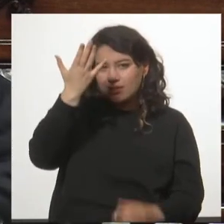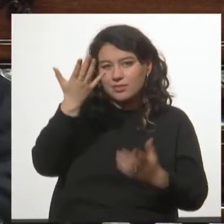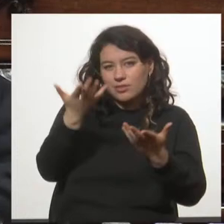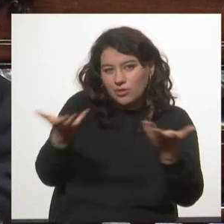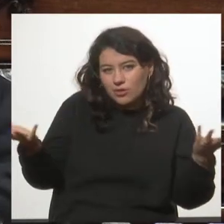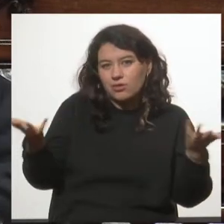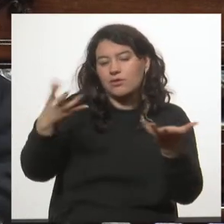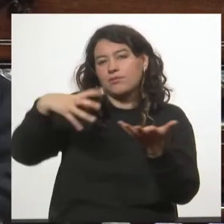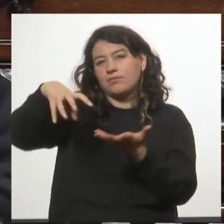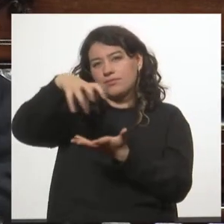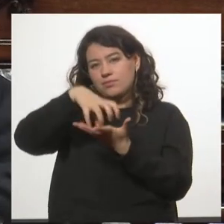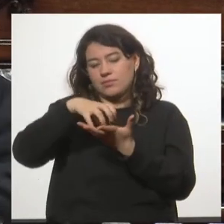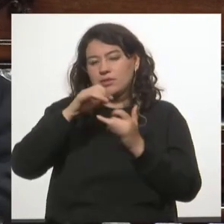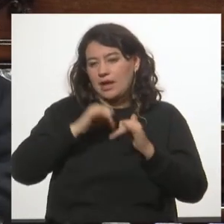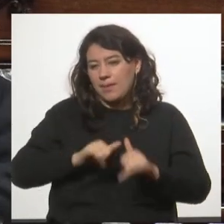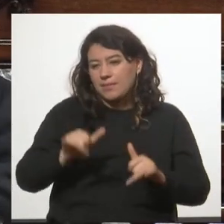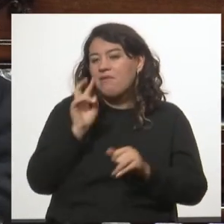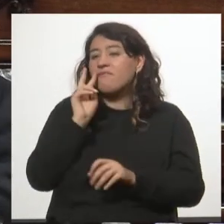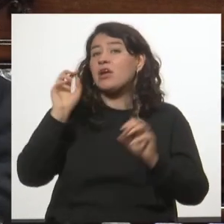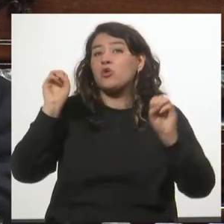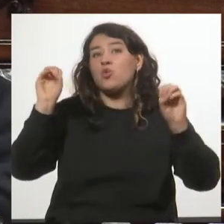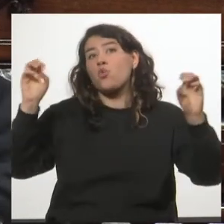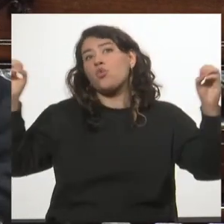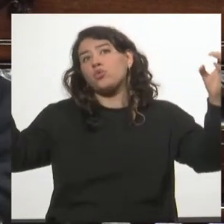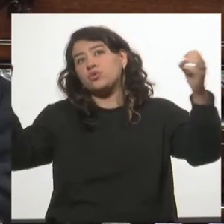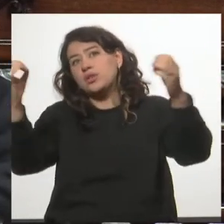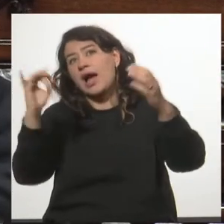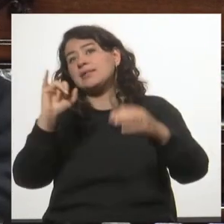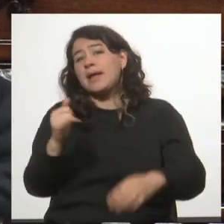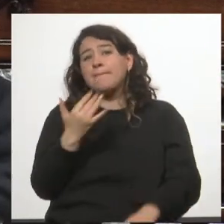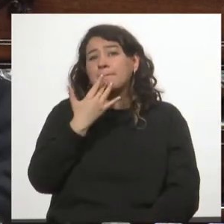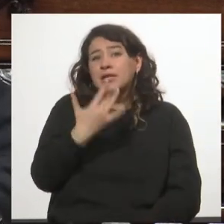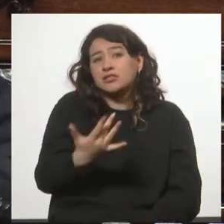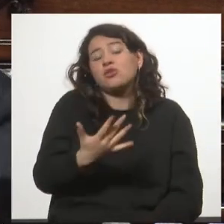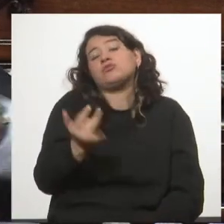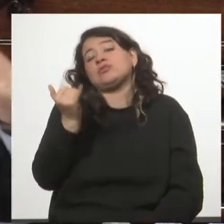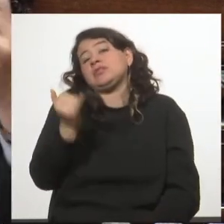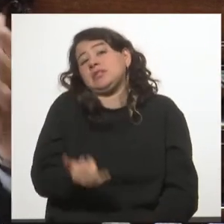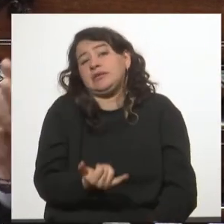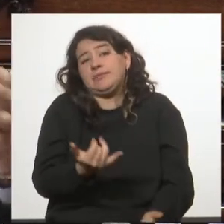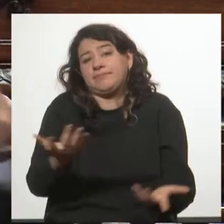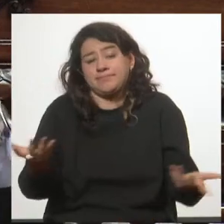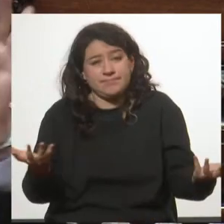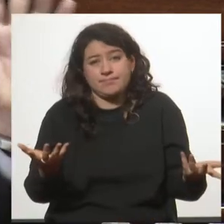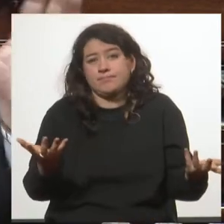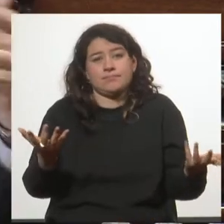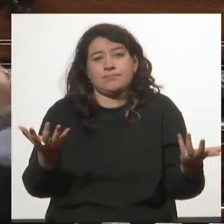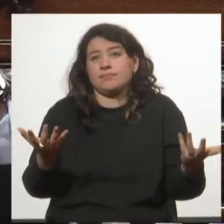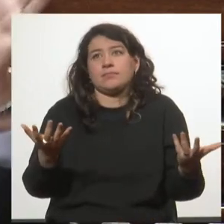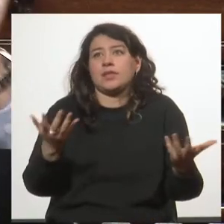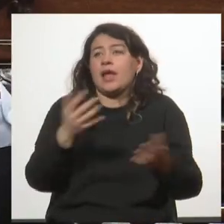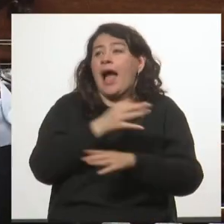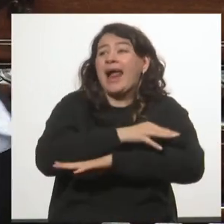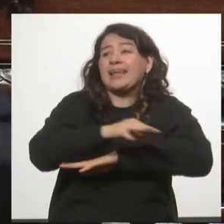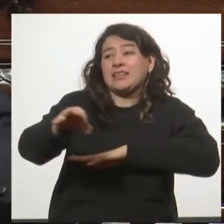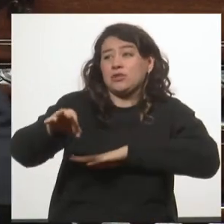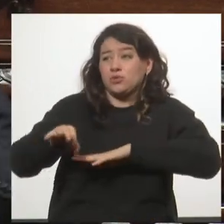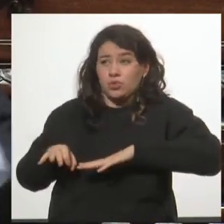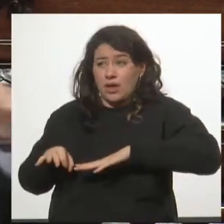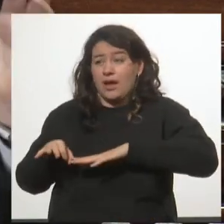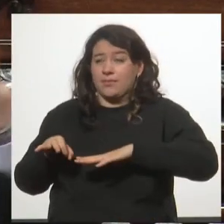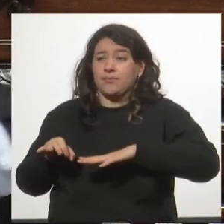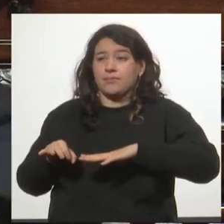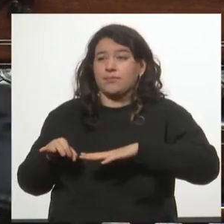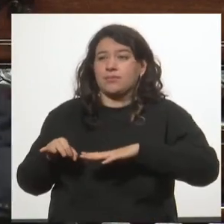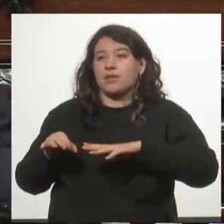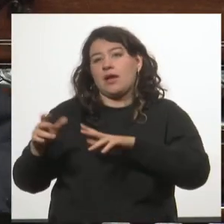uno pasa por ahí ve sus luces y es lindo evidentemente arquitectónicamente yo he tenido a alguien que me ha dicho